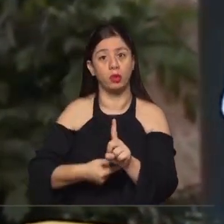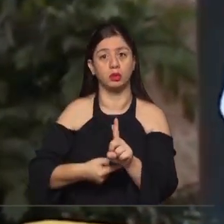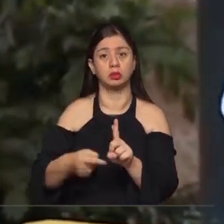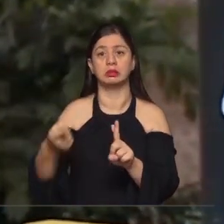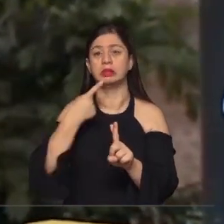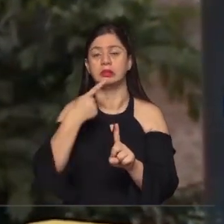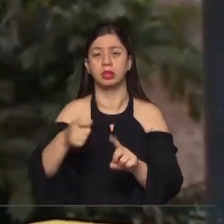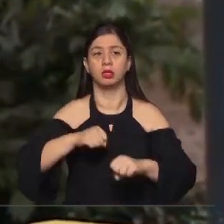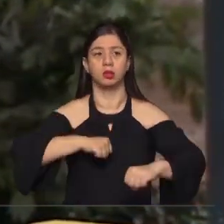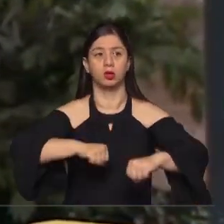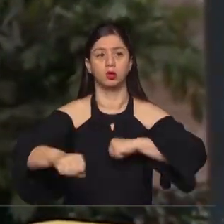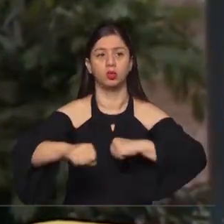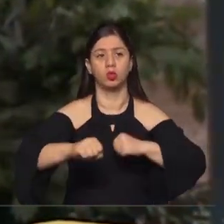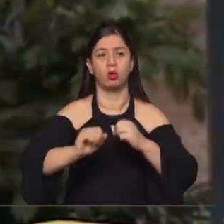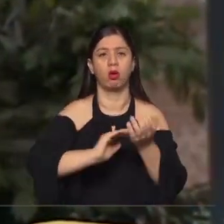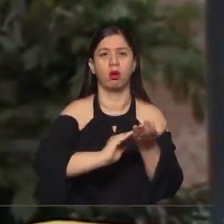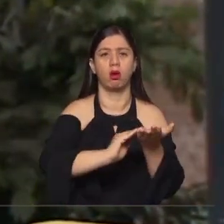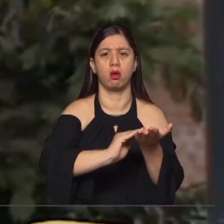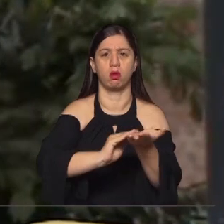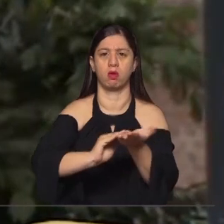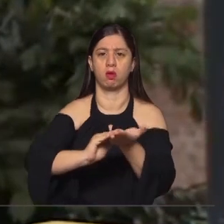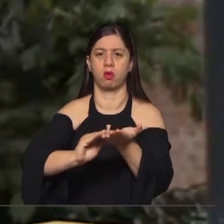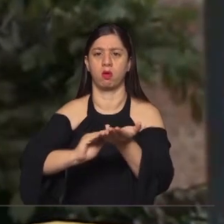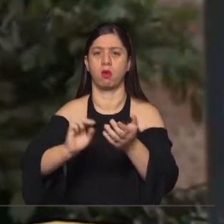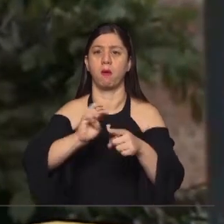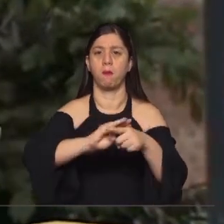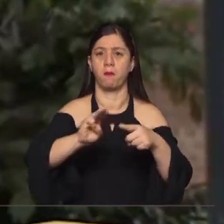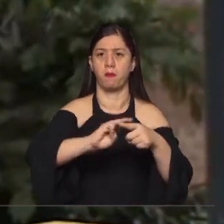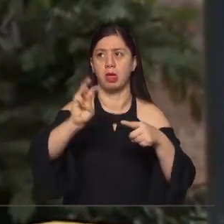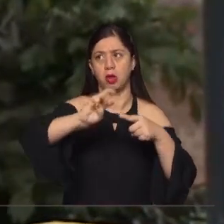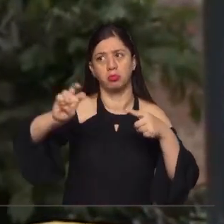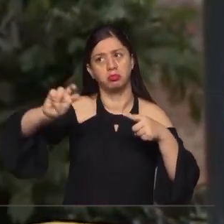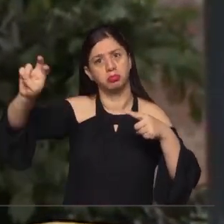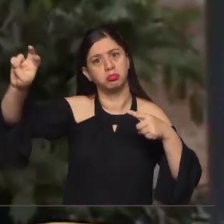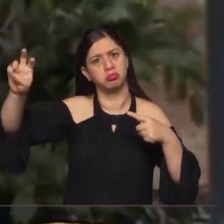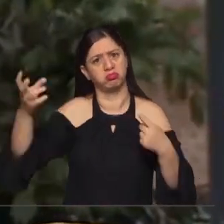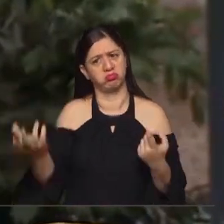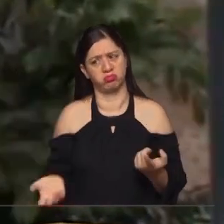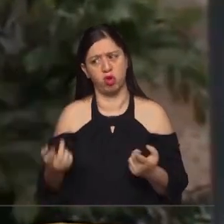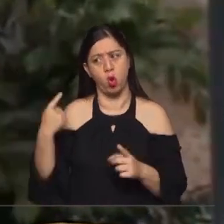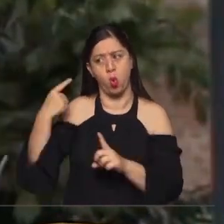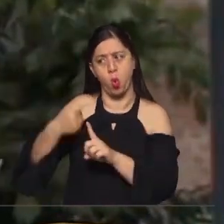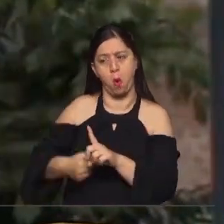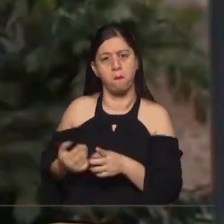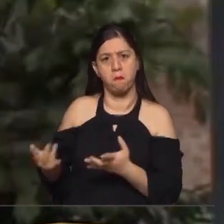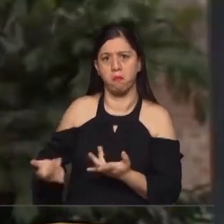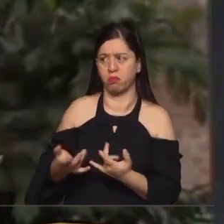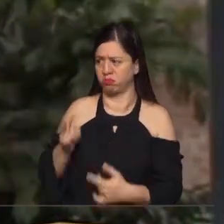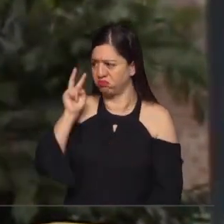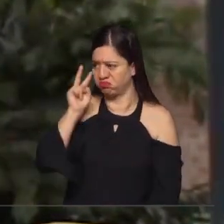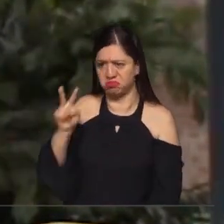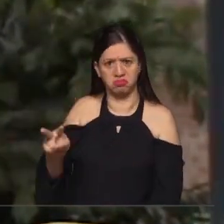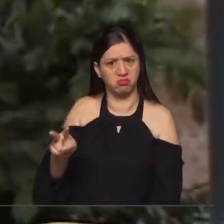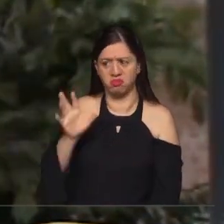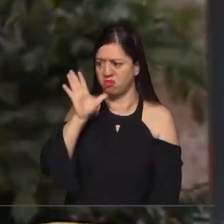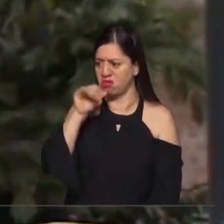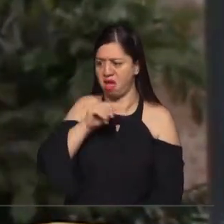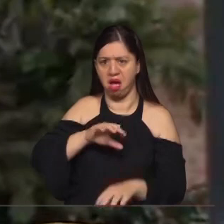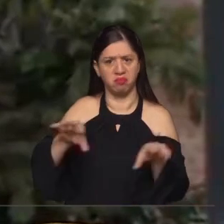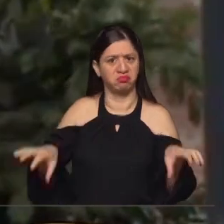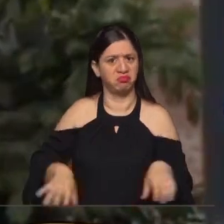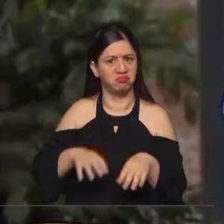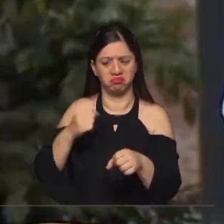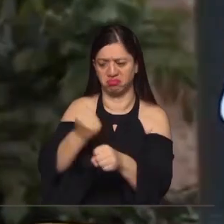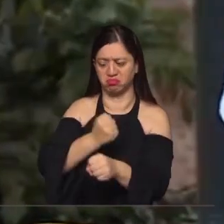iniciaban acciones de mantenimiento aquí en el Miocable, pero pues ha pasado un mes, aquí no se ve absolutamente ninguna actividad,